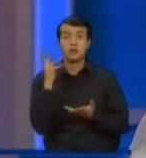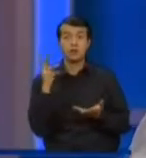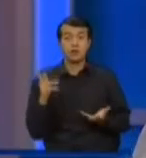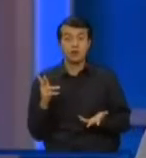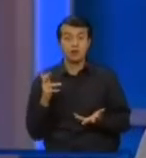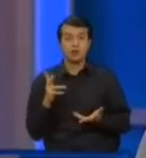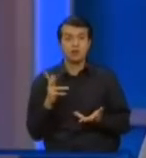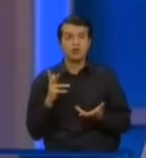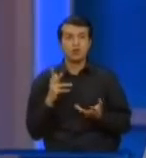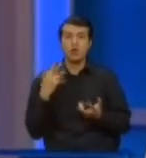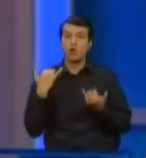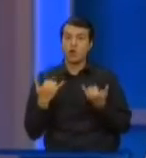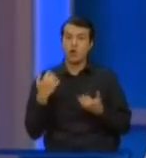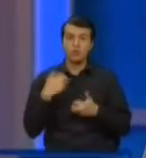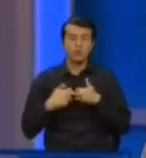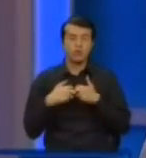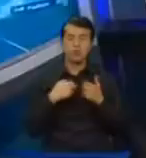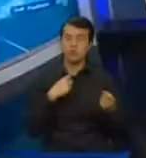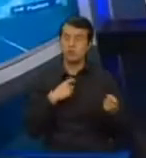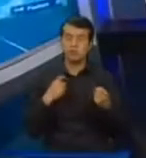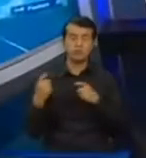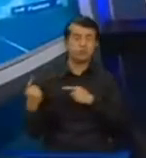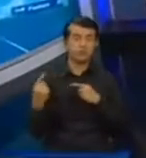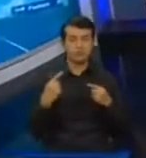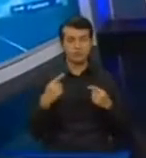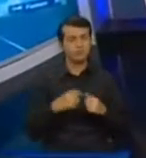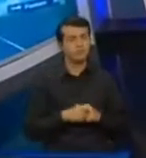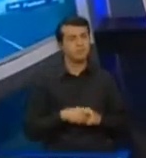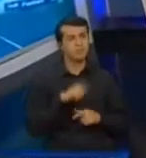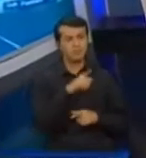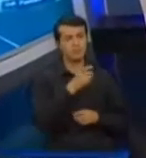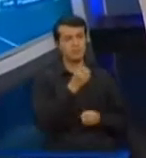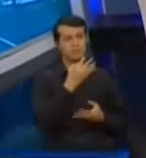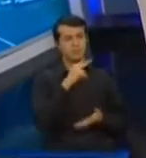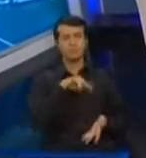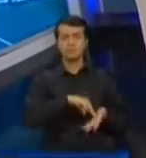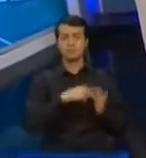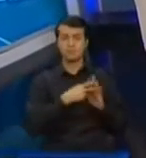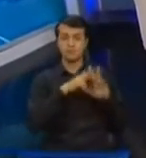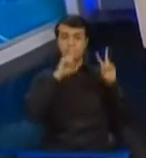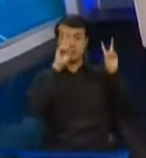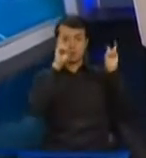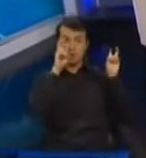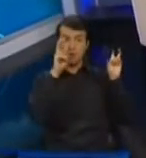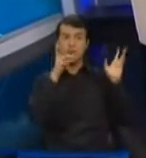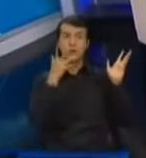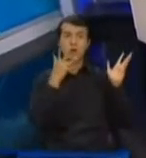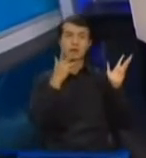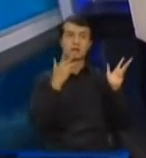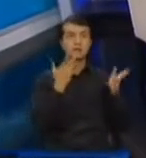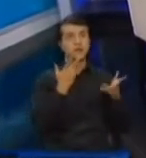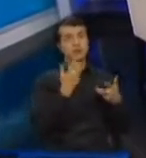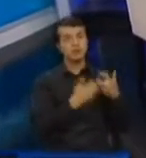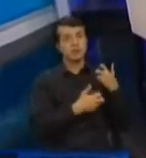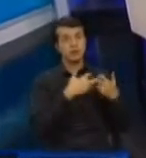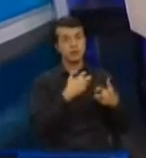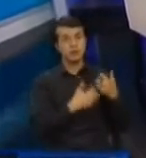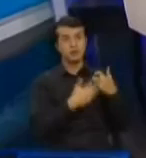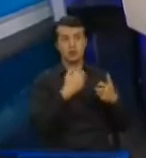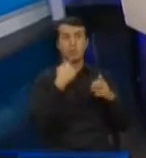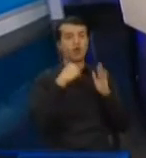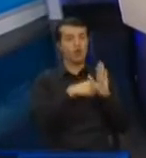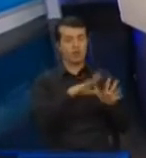generan escenarios de conflictividad política. Lo que nos acabas de compartir, Adrián, refleja temas estructurales, y me refiero a lo